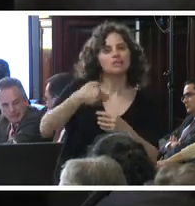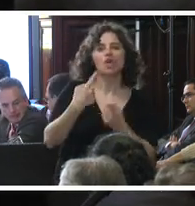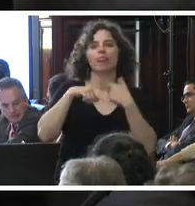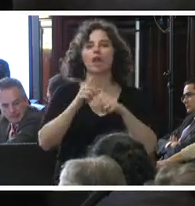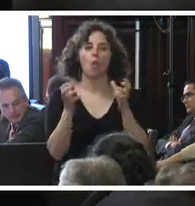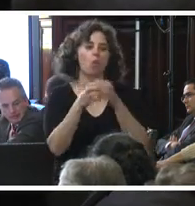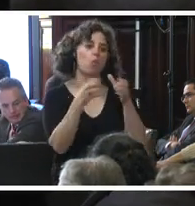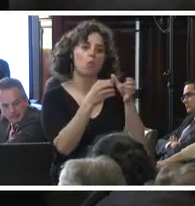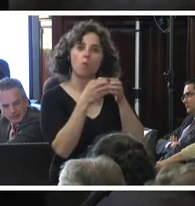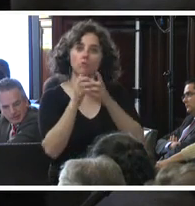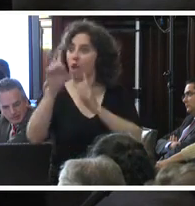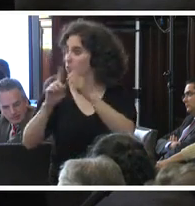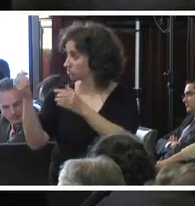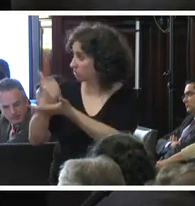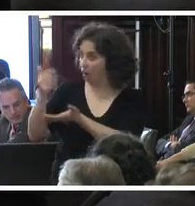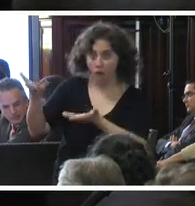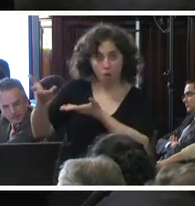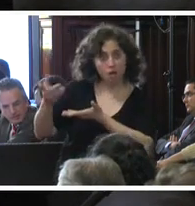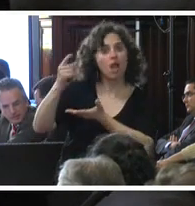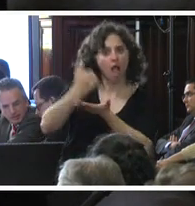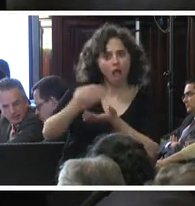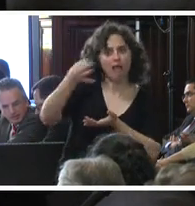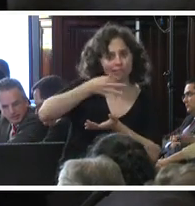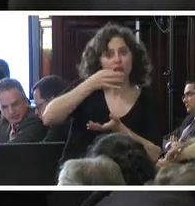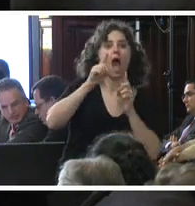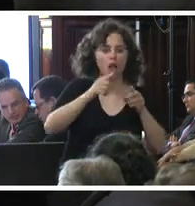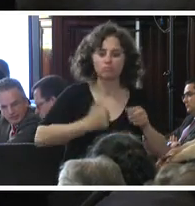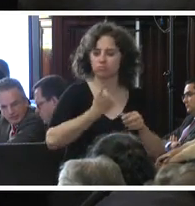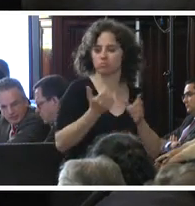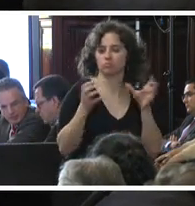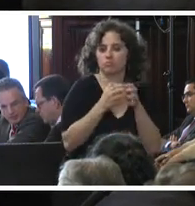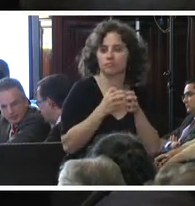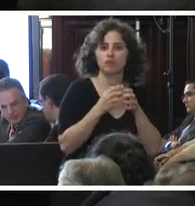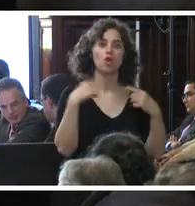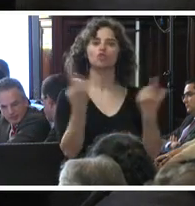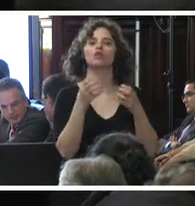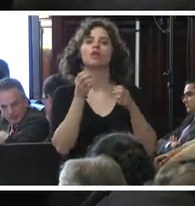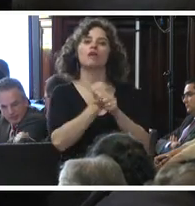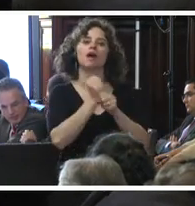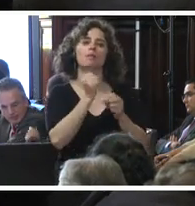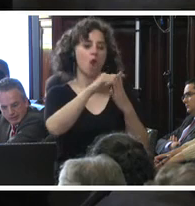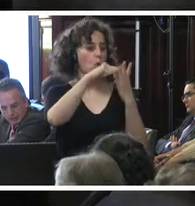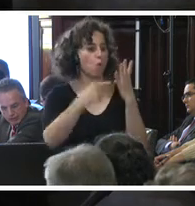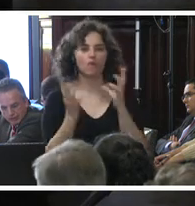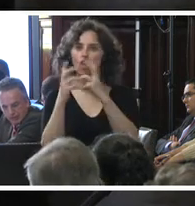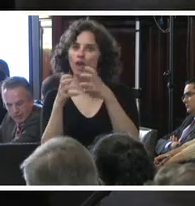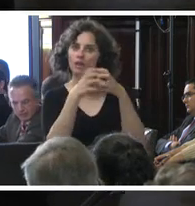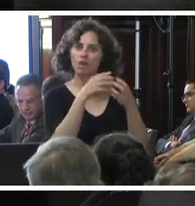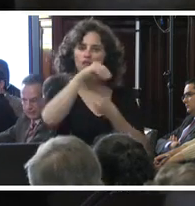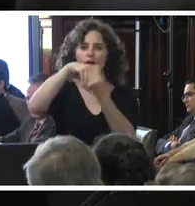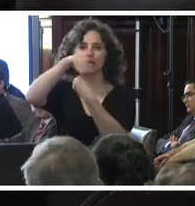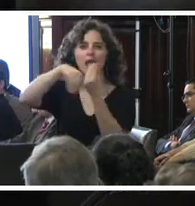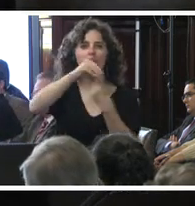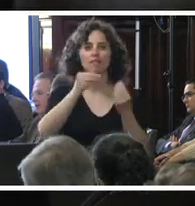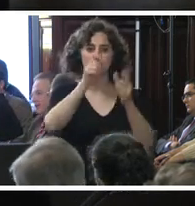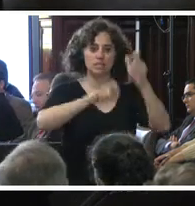de los grupos, algunos de los aquí presentes. Quiero comentarles que trabajamos con las cuatro organizaciones de familiares de